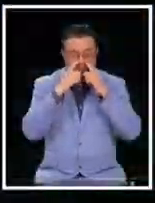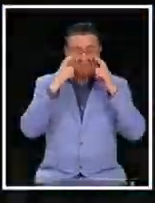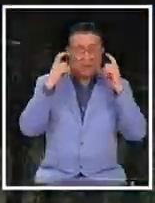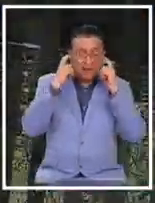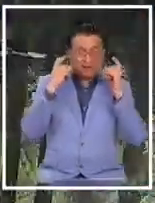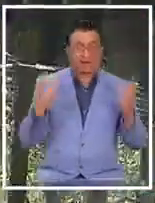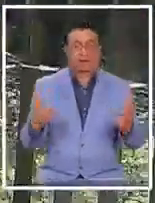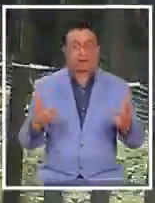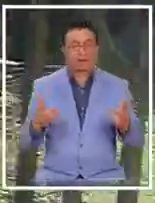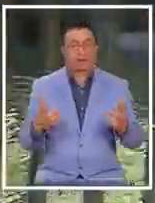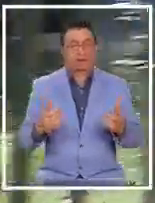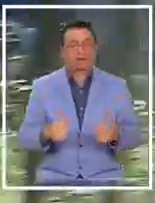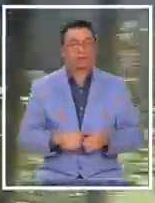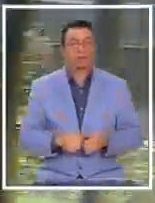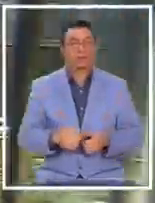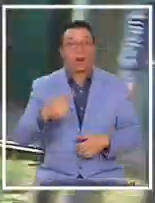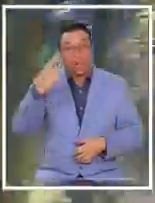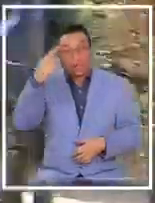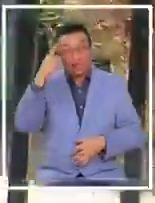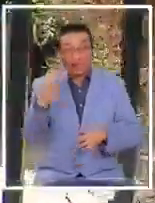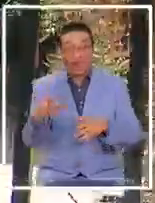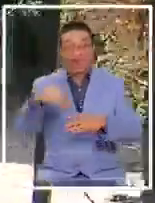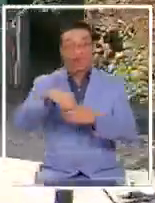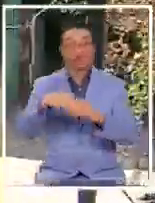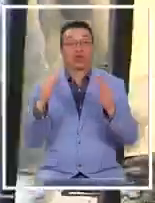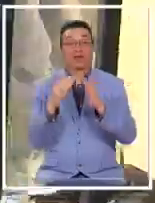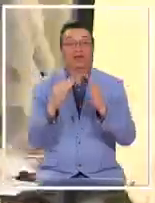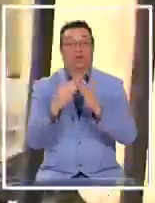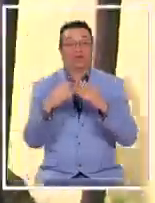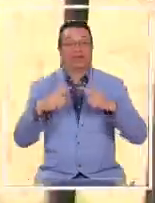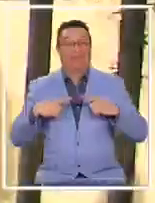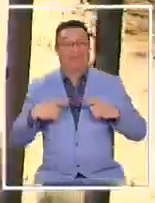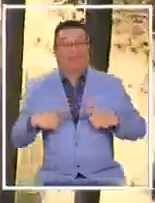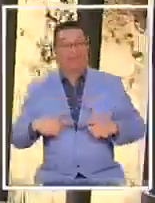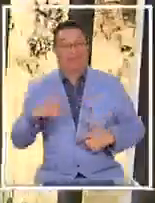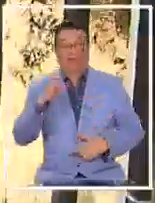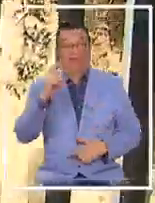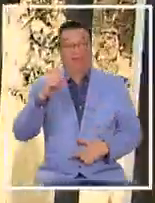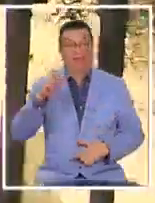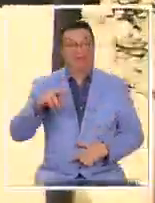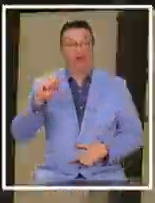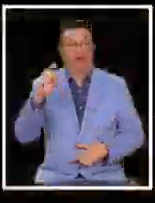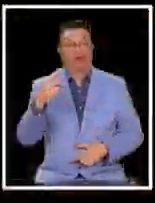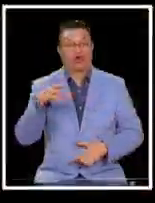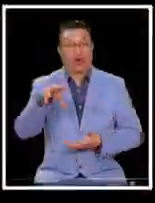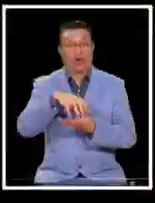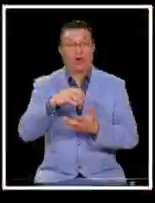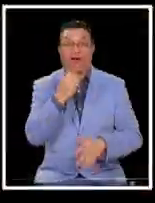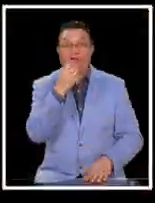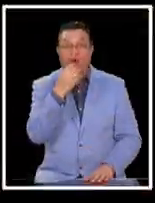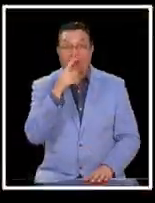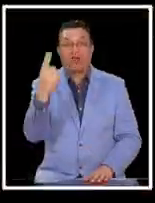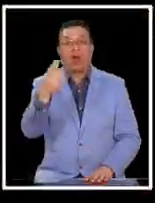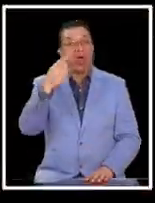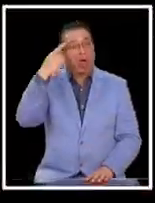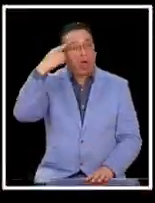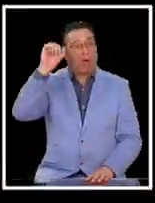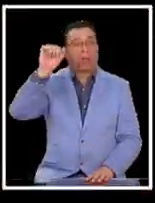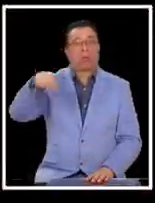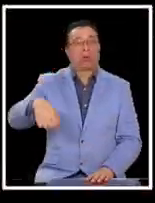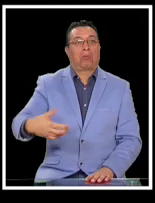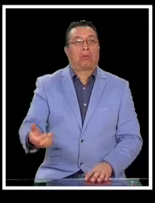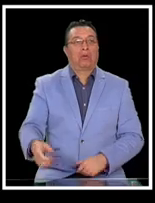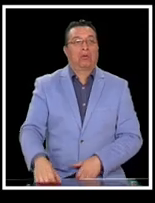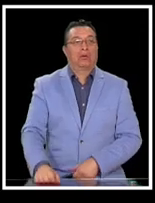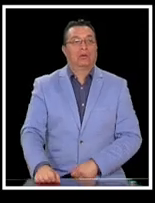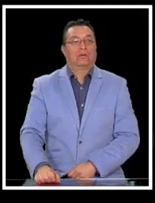mascarillas. Pero al interior de la casa de reposo Edén 2 de la Florida, parece que poco entendieron.